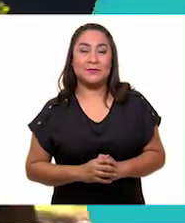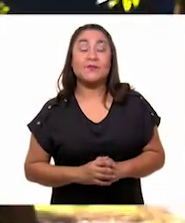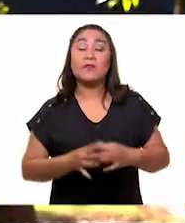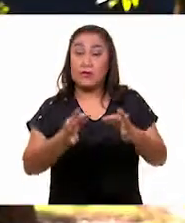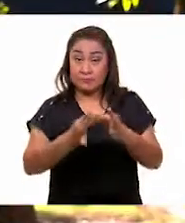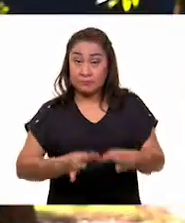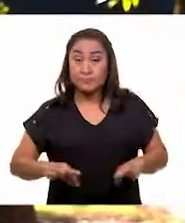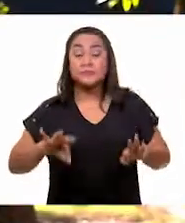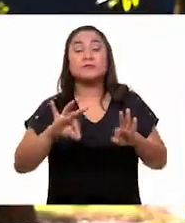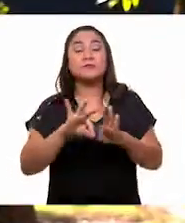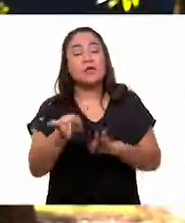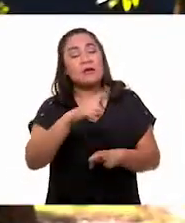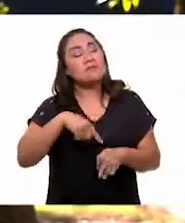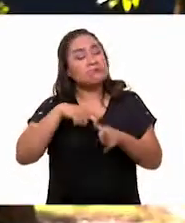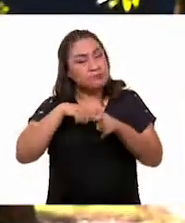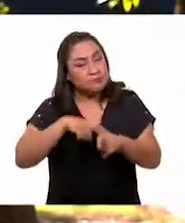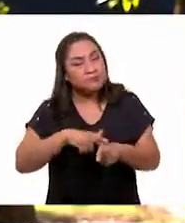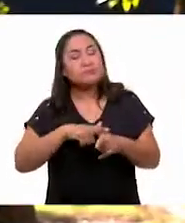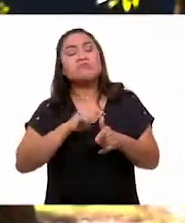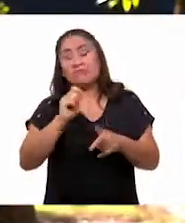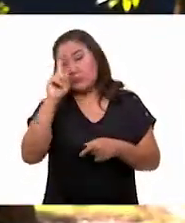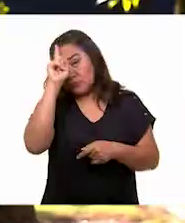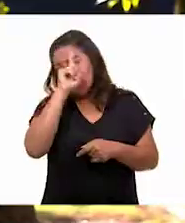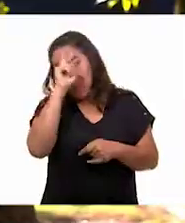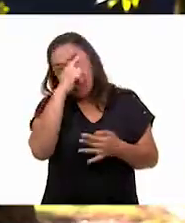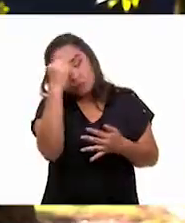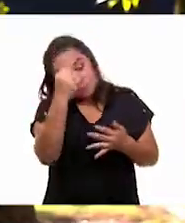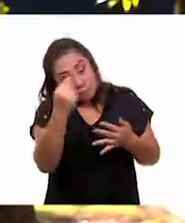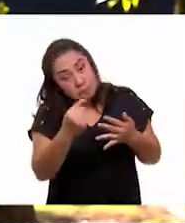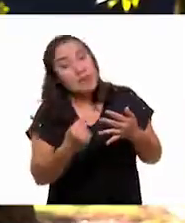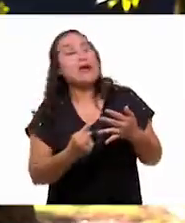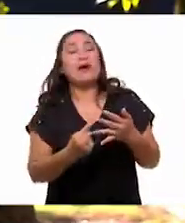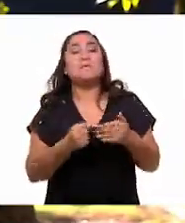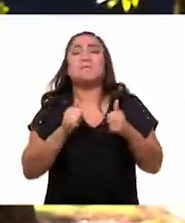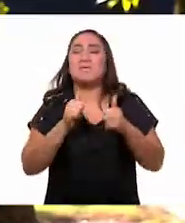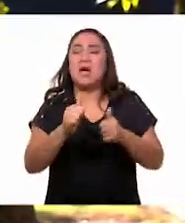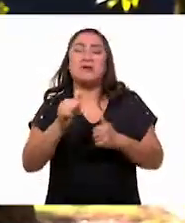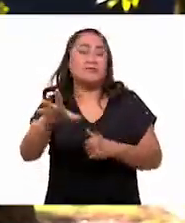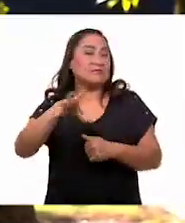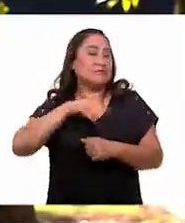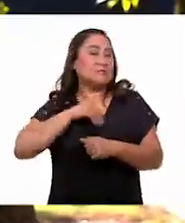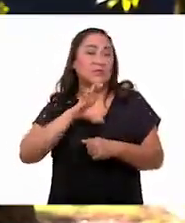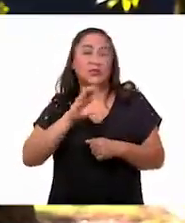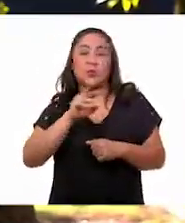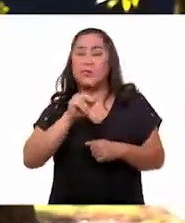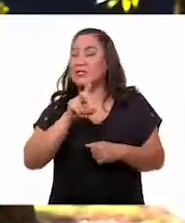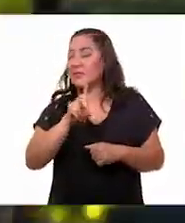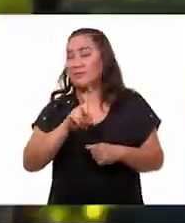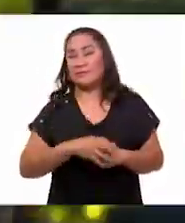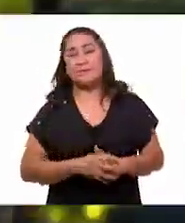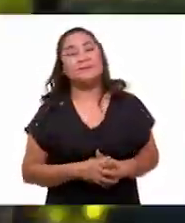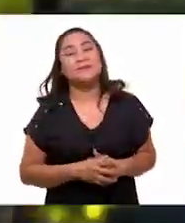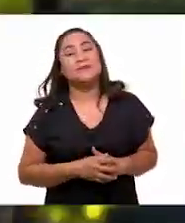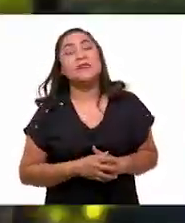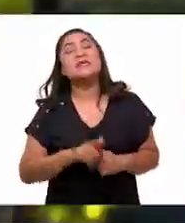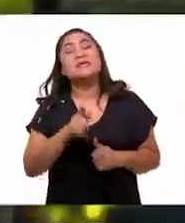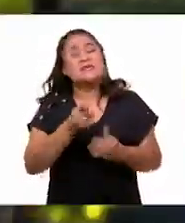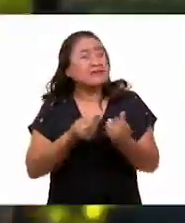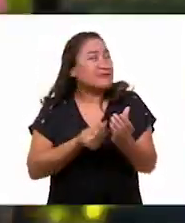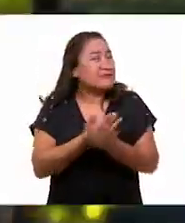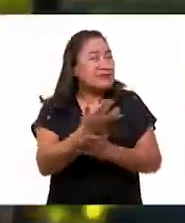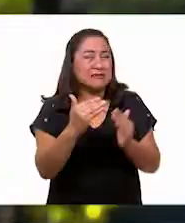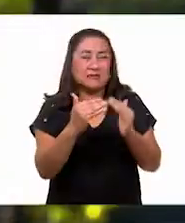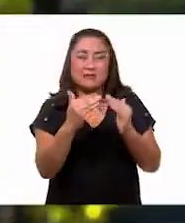Es muy importante continuar con las recomendaciones para evitar contagios de COVID. Trata de